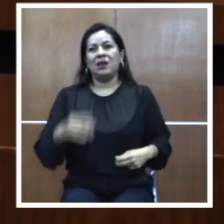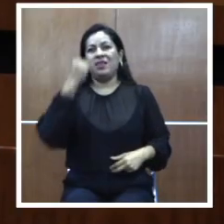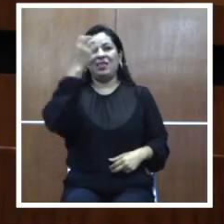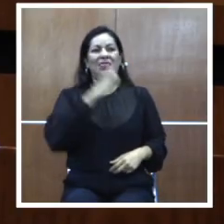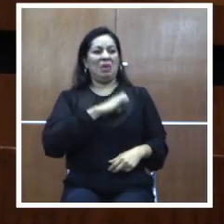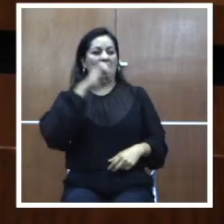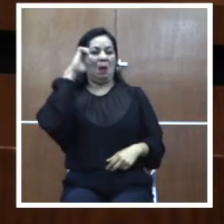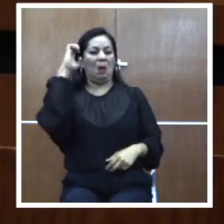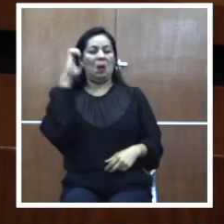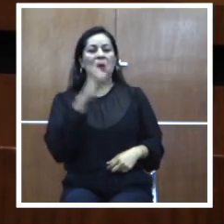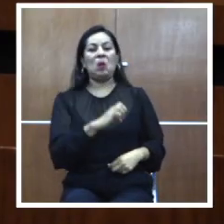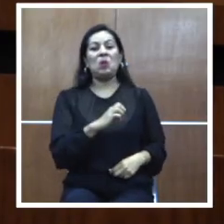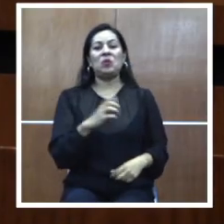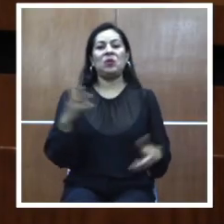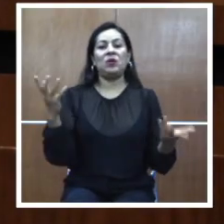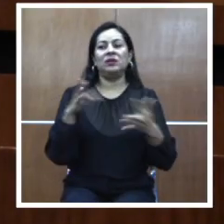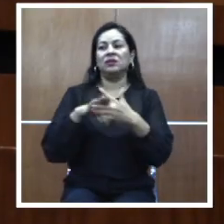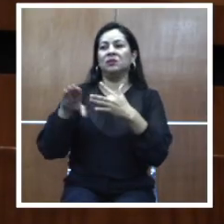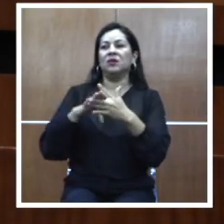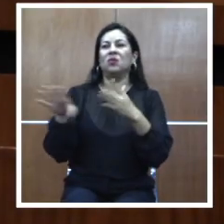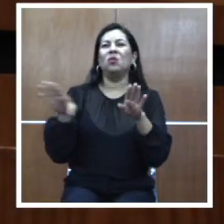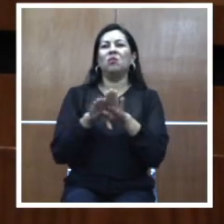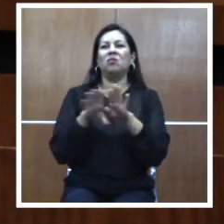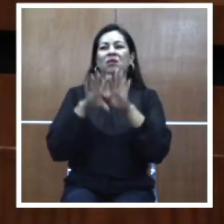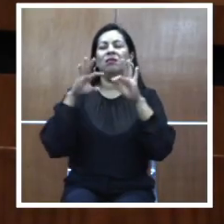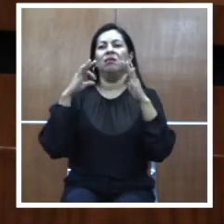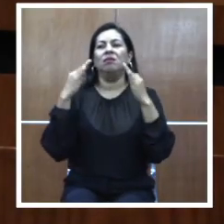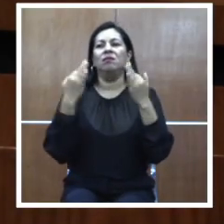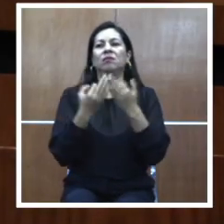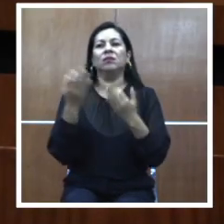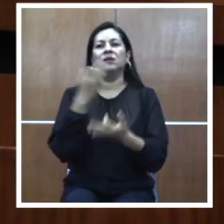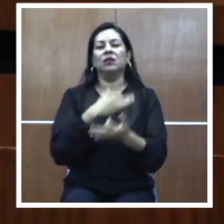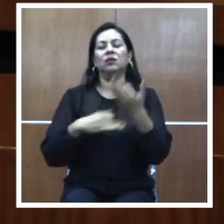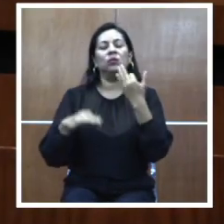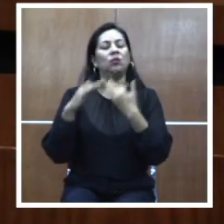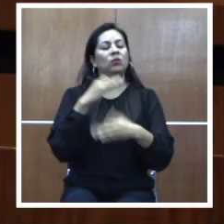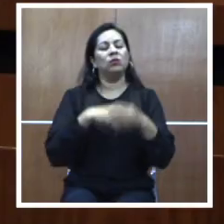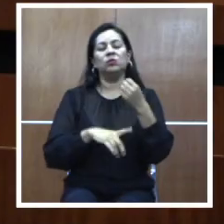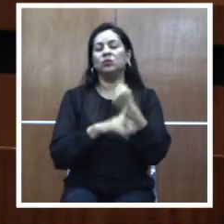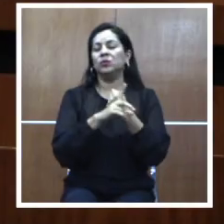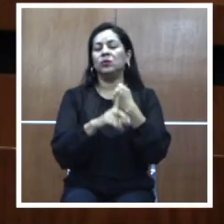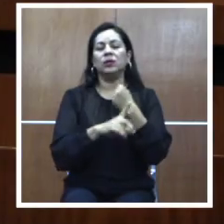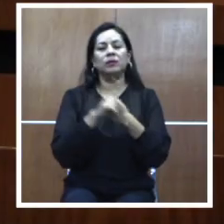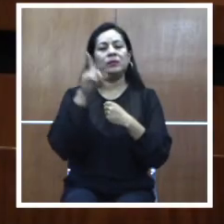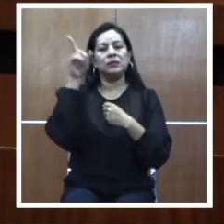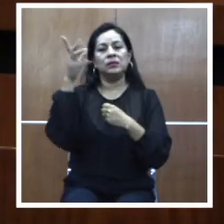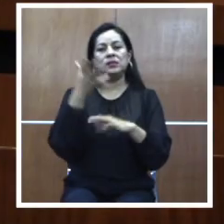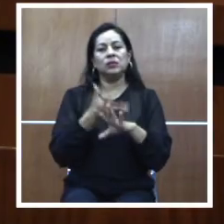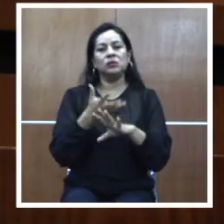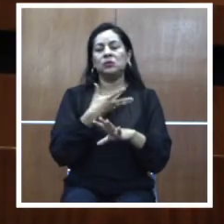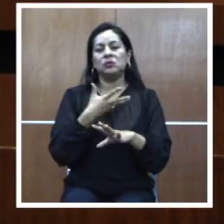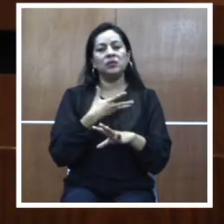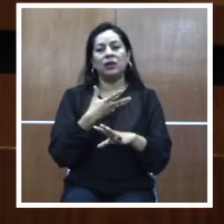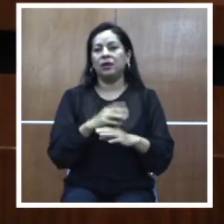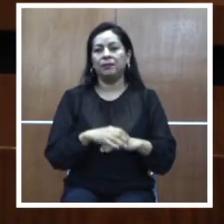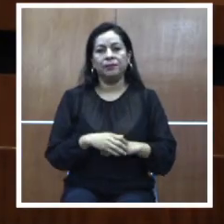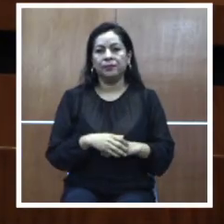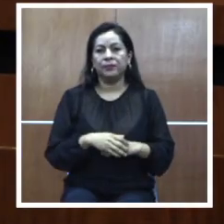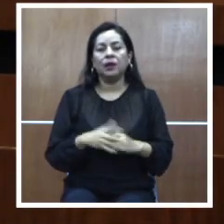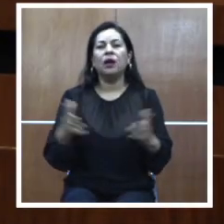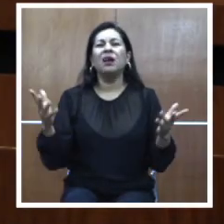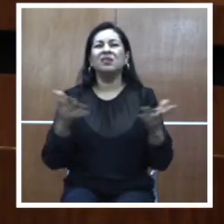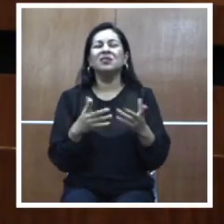odio ha posicionado a la migración como el origen de todos los problemas que enfrenta ese país,